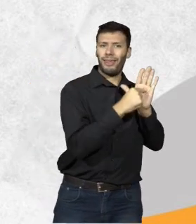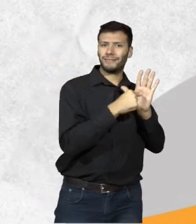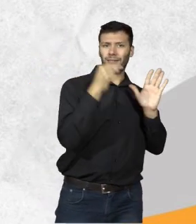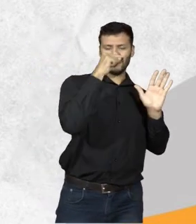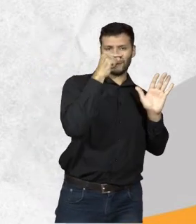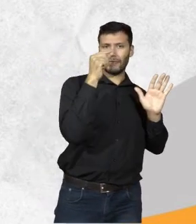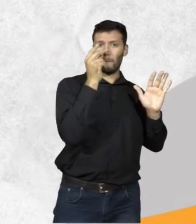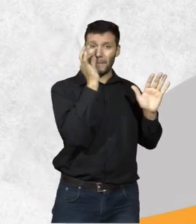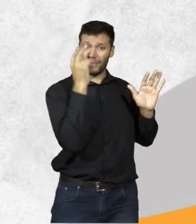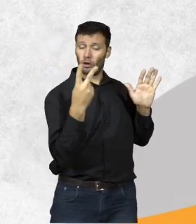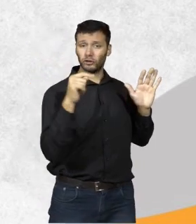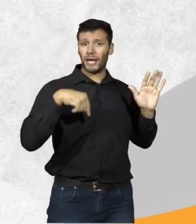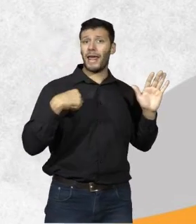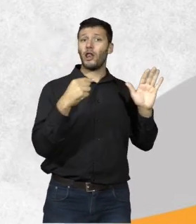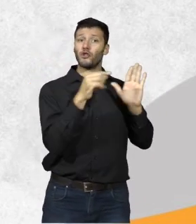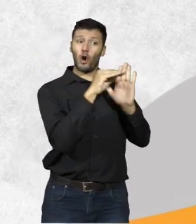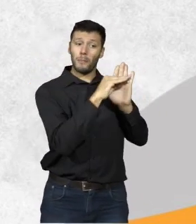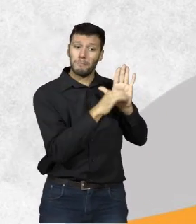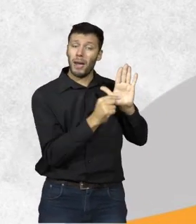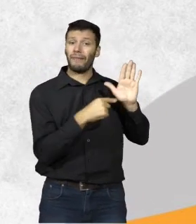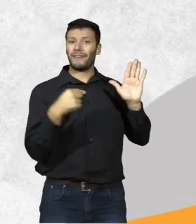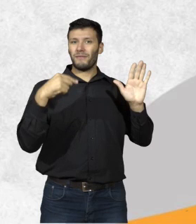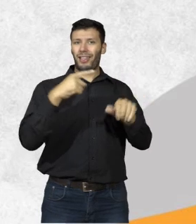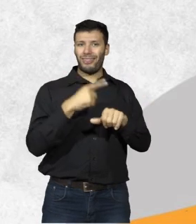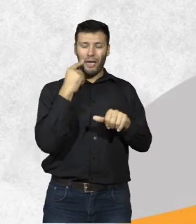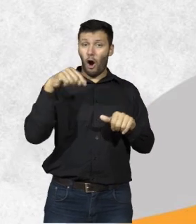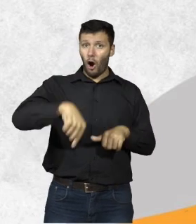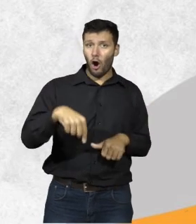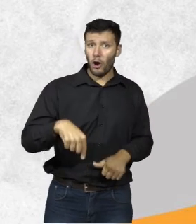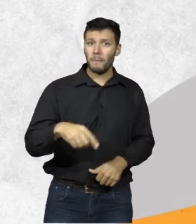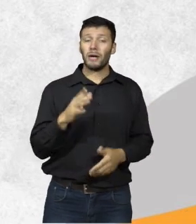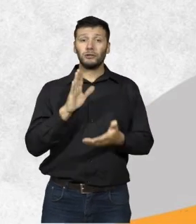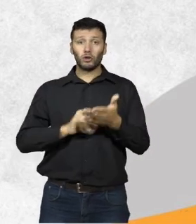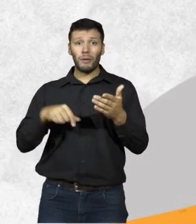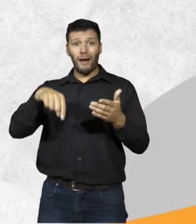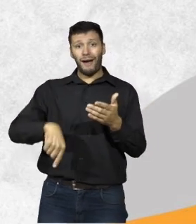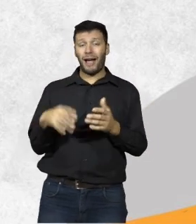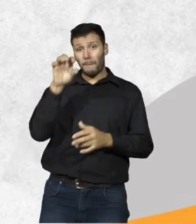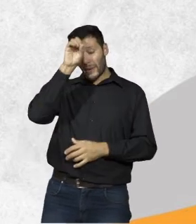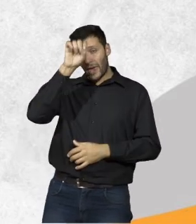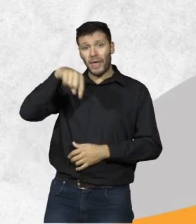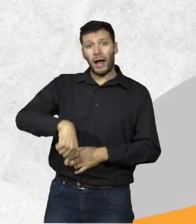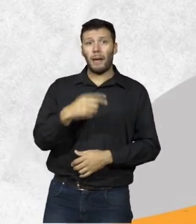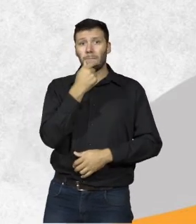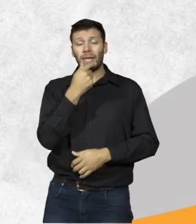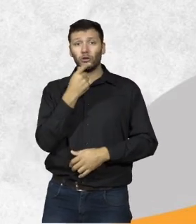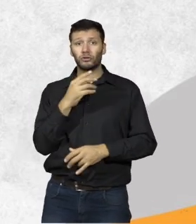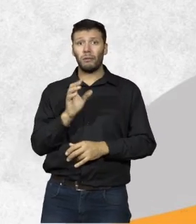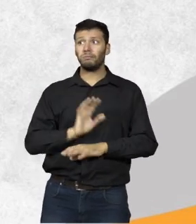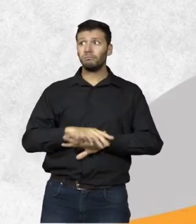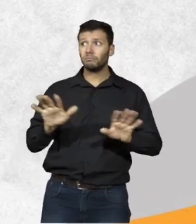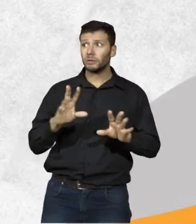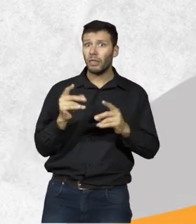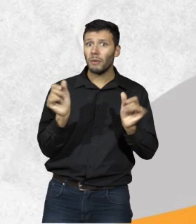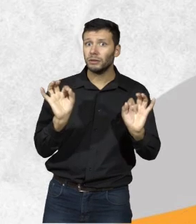normativa vigente en poder desarrollar la minería metalífera en Mendoza. Nada más, porque ya